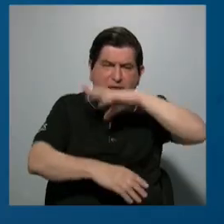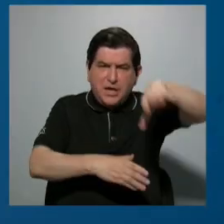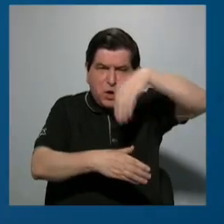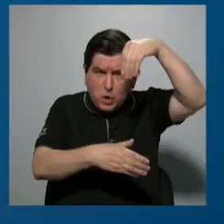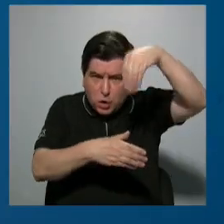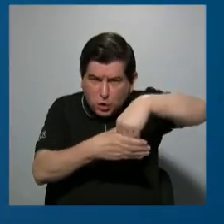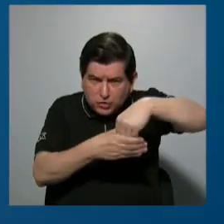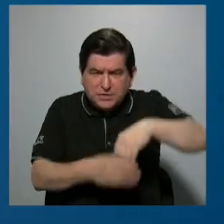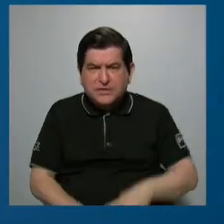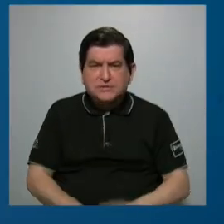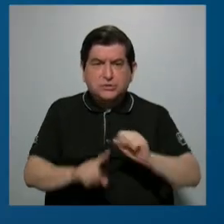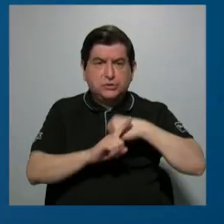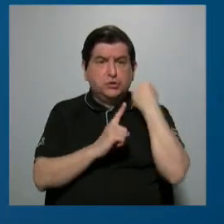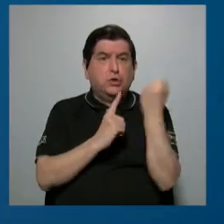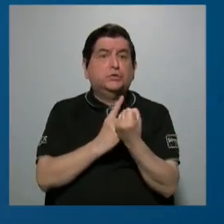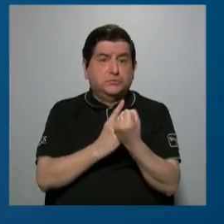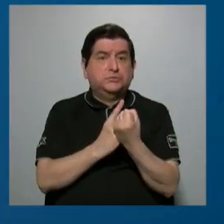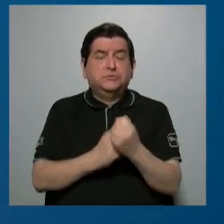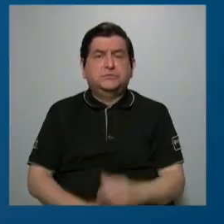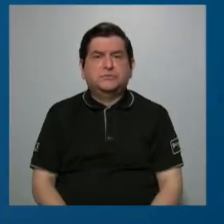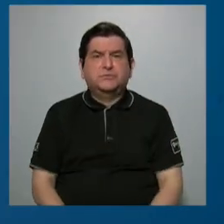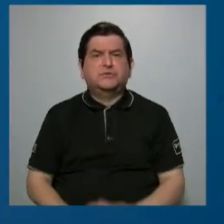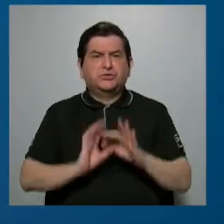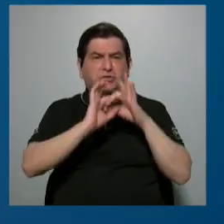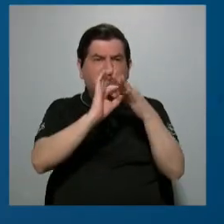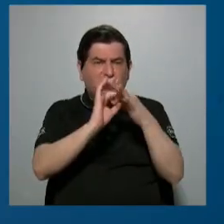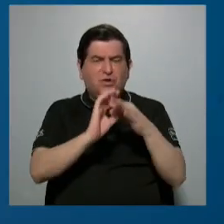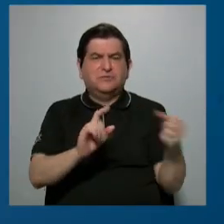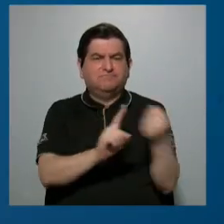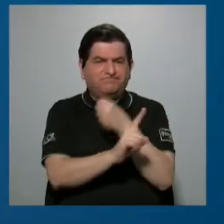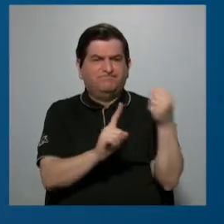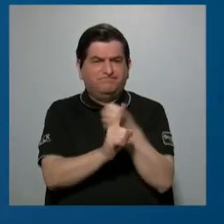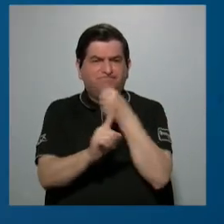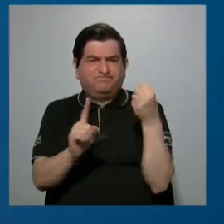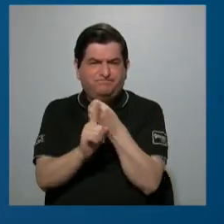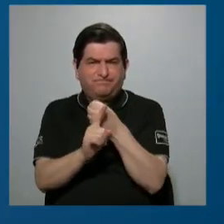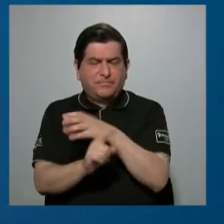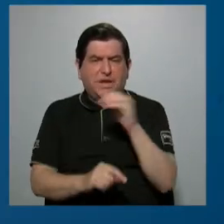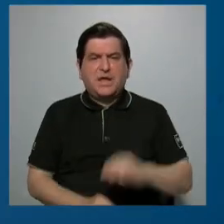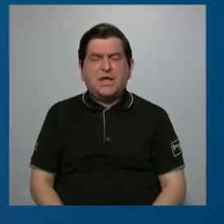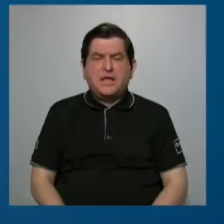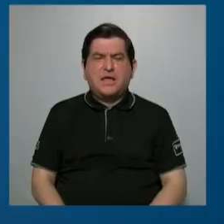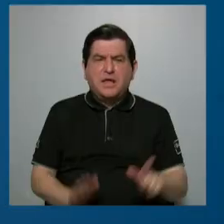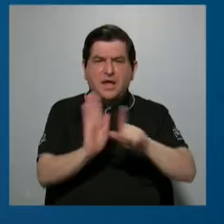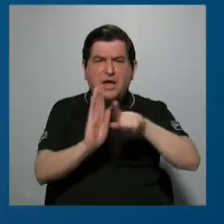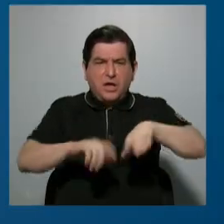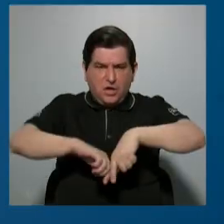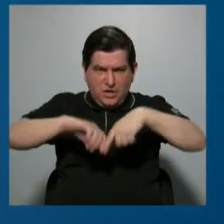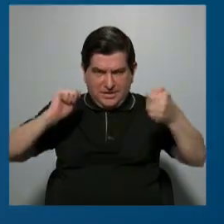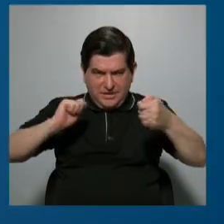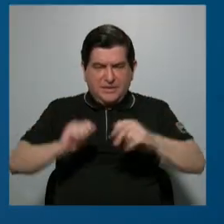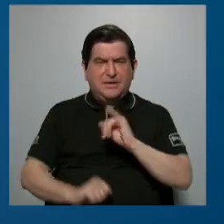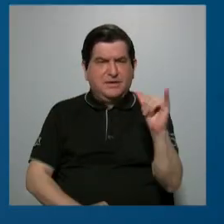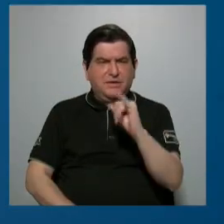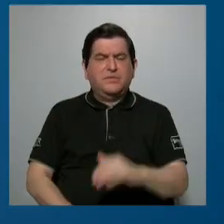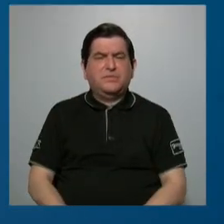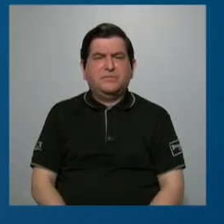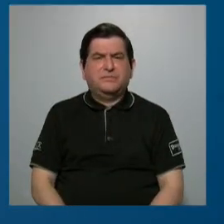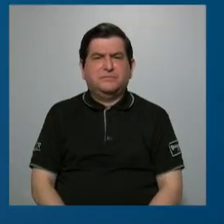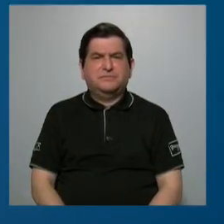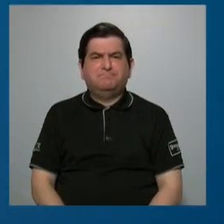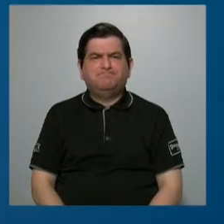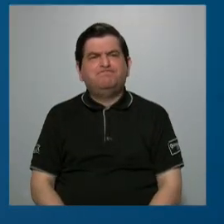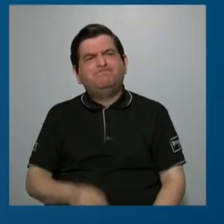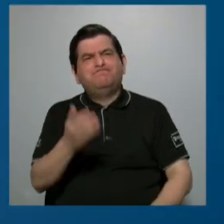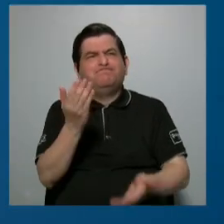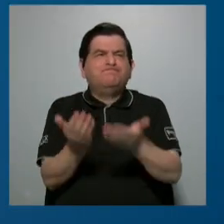donde esa degradación en parte estaba relacionada con la violencia y con el crimen. Entonces, en ese sentido también